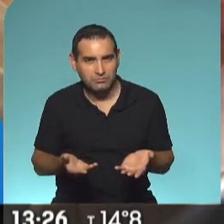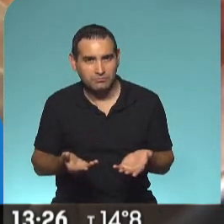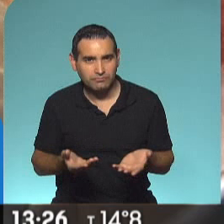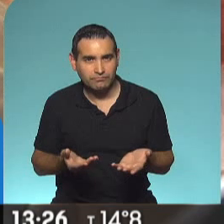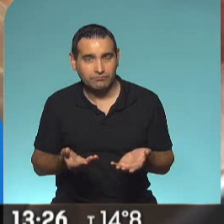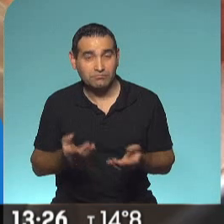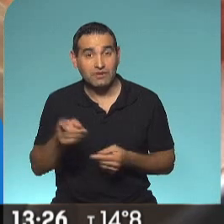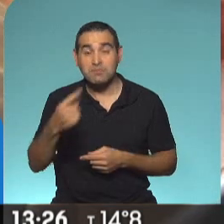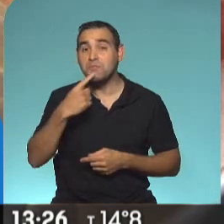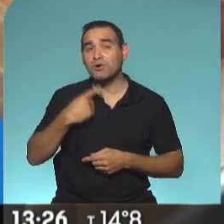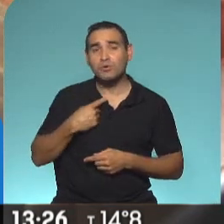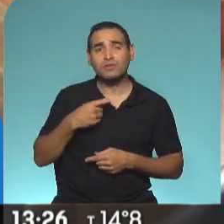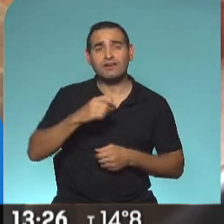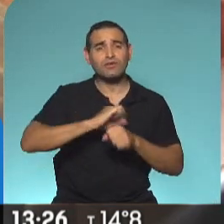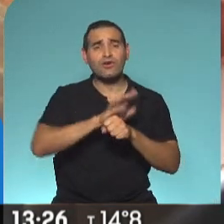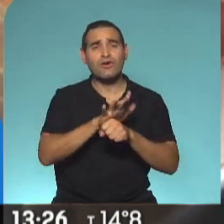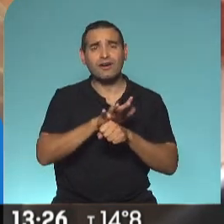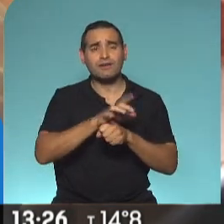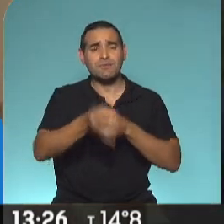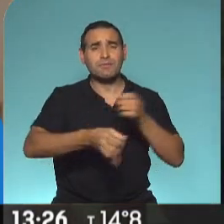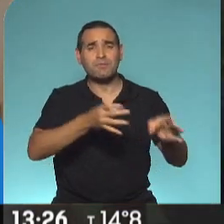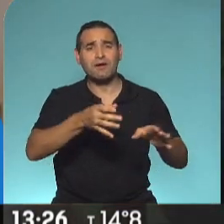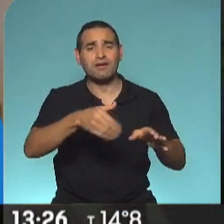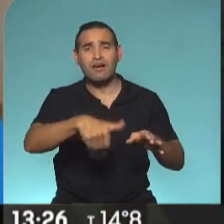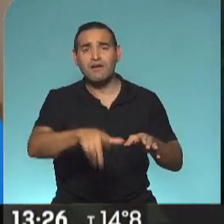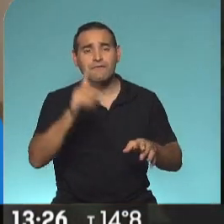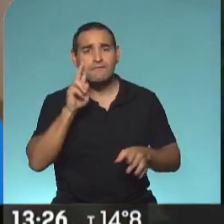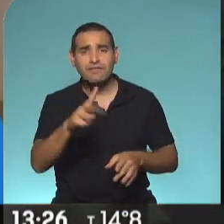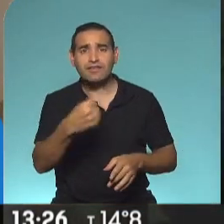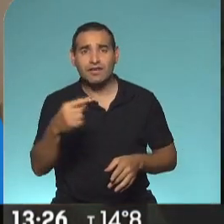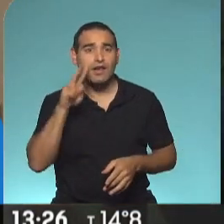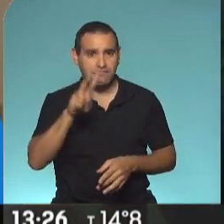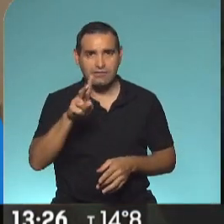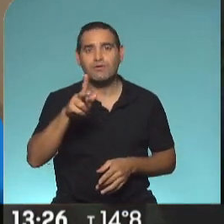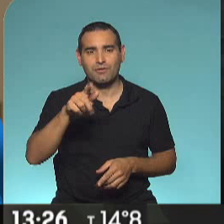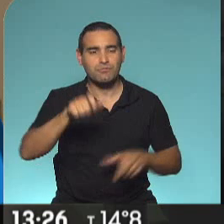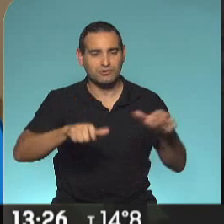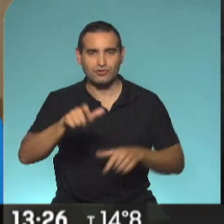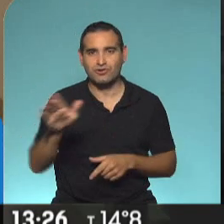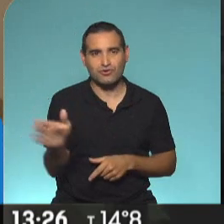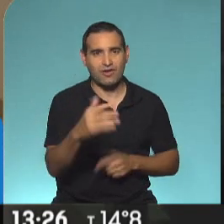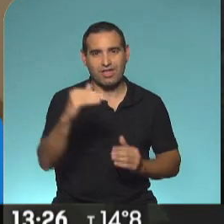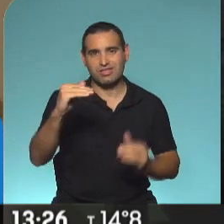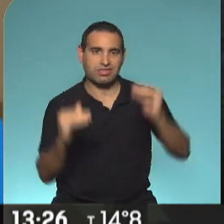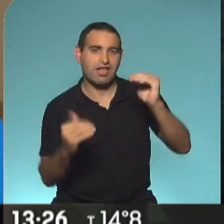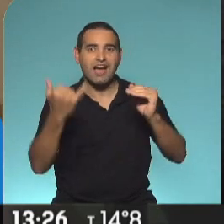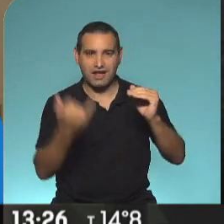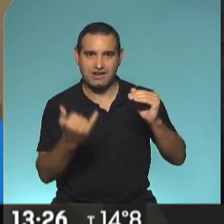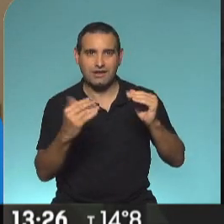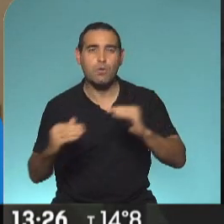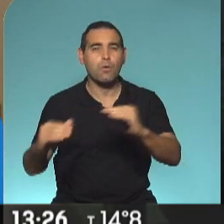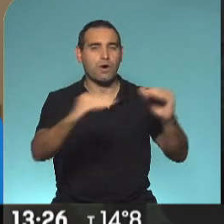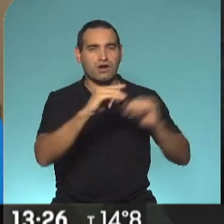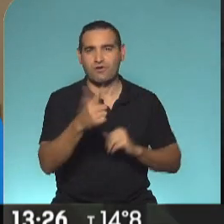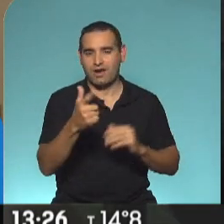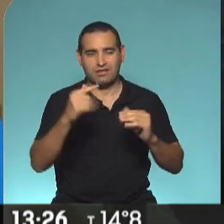Cuando a mí me preguntan qué dejó la pandemia, es la muestra de la desigualdad en la que vivimos. Eso dejó la pandemia, no dejó